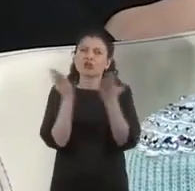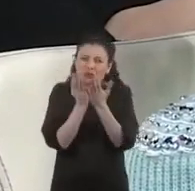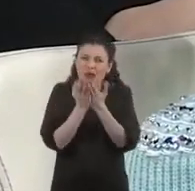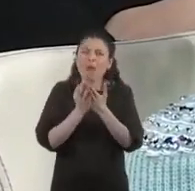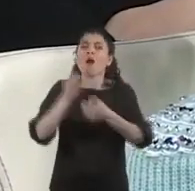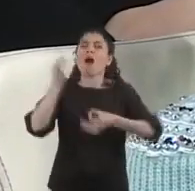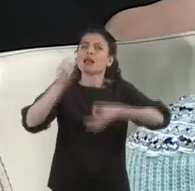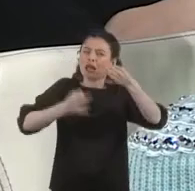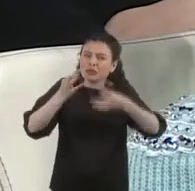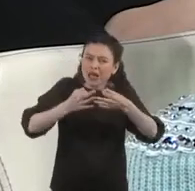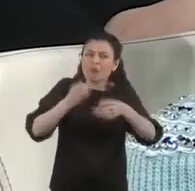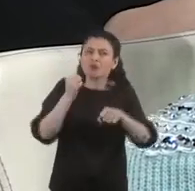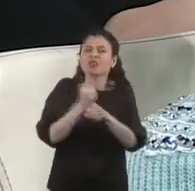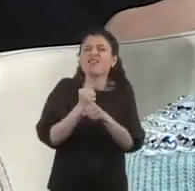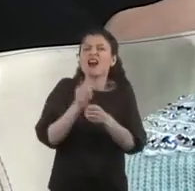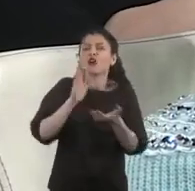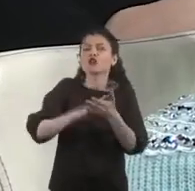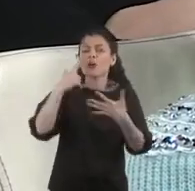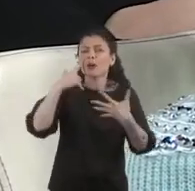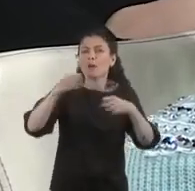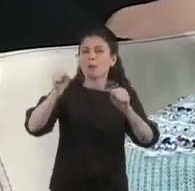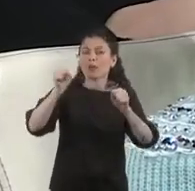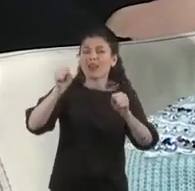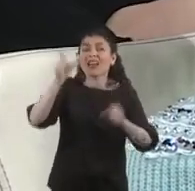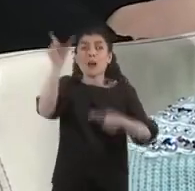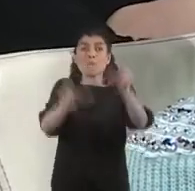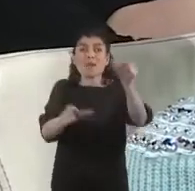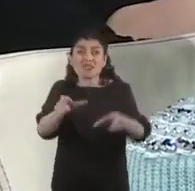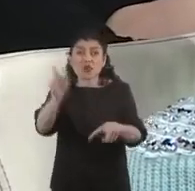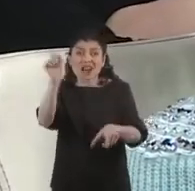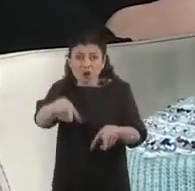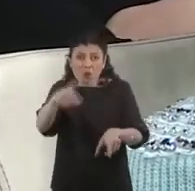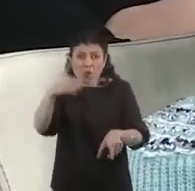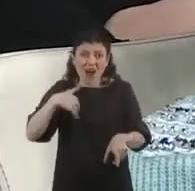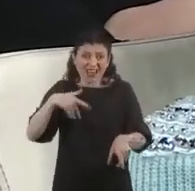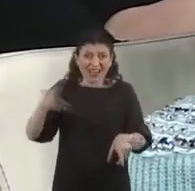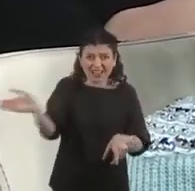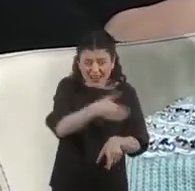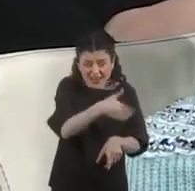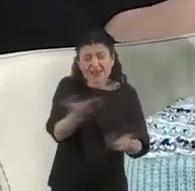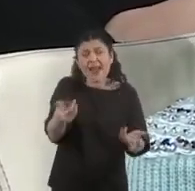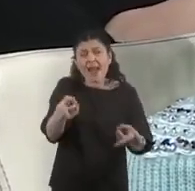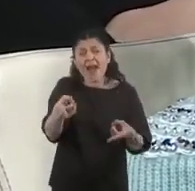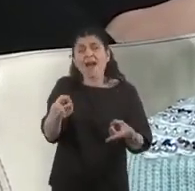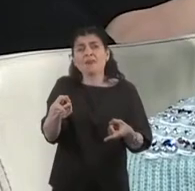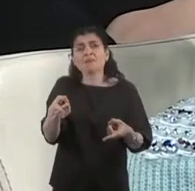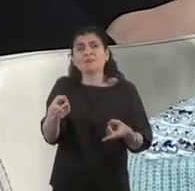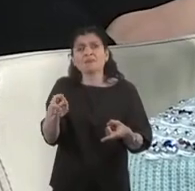preliminar donde detectamos que el ciudadano promedio de nuestra muestra